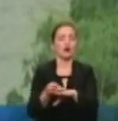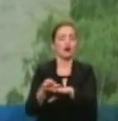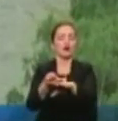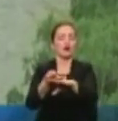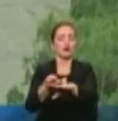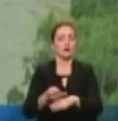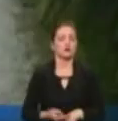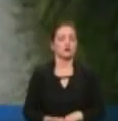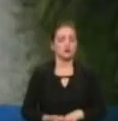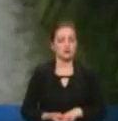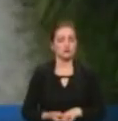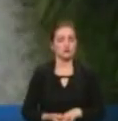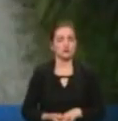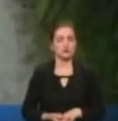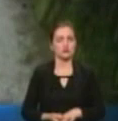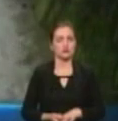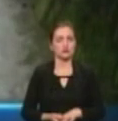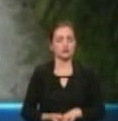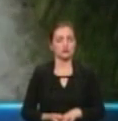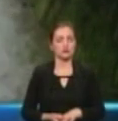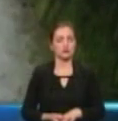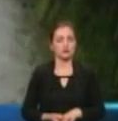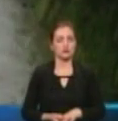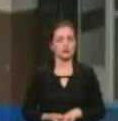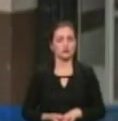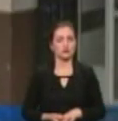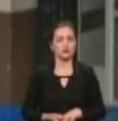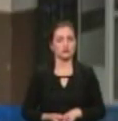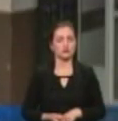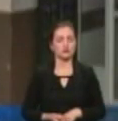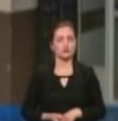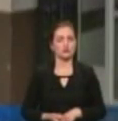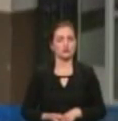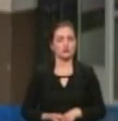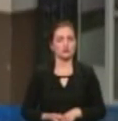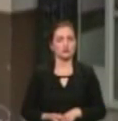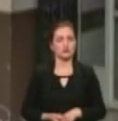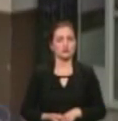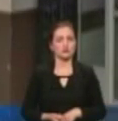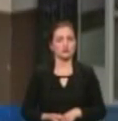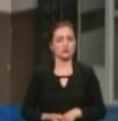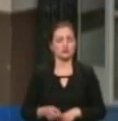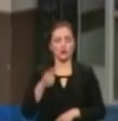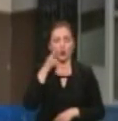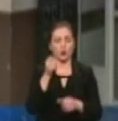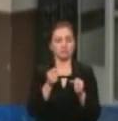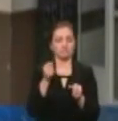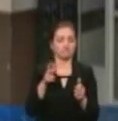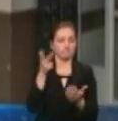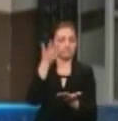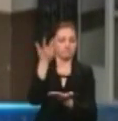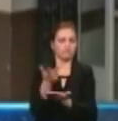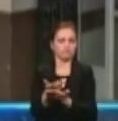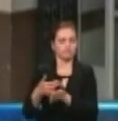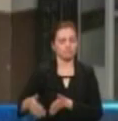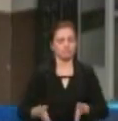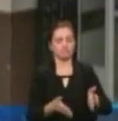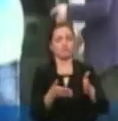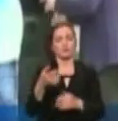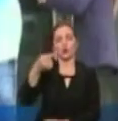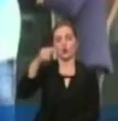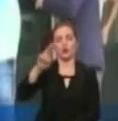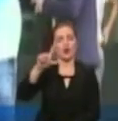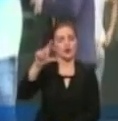ríos Bombois y Zamora, afluentes del río Santiago. Se trataría del señor que se accidentó en la vía